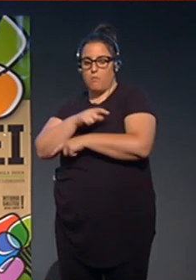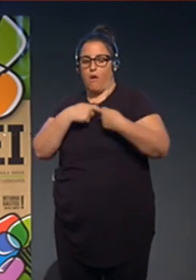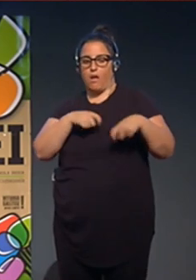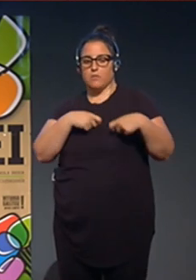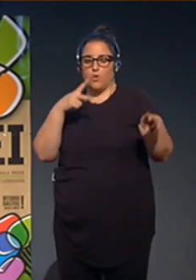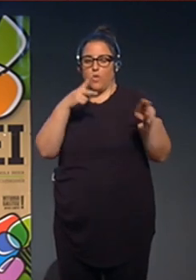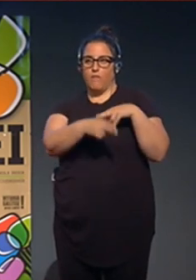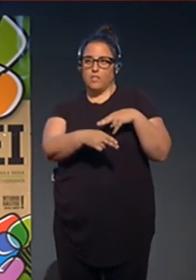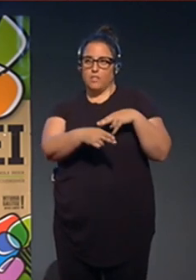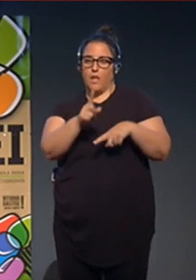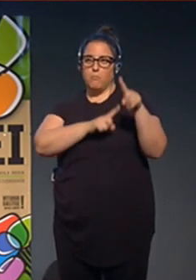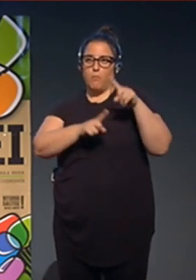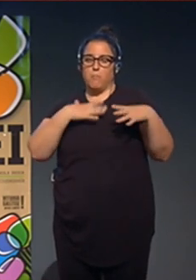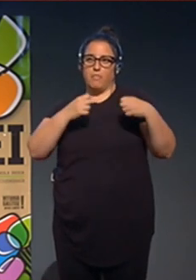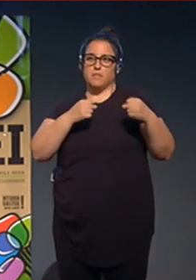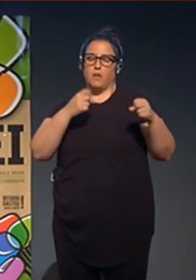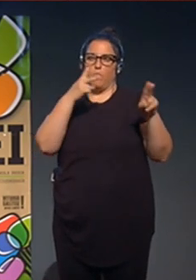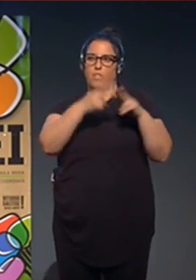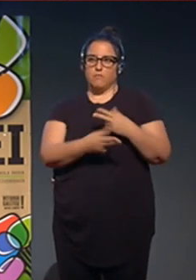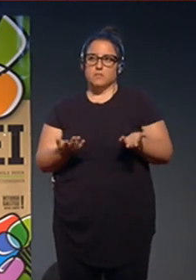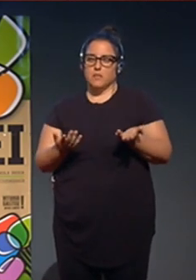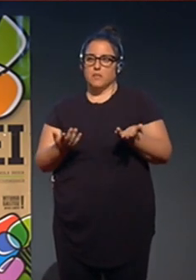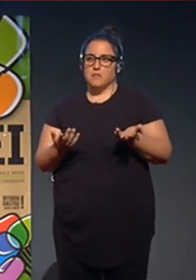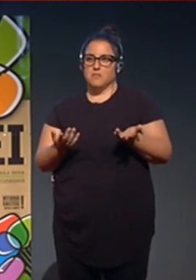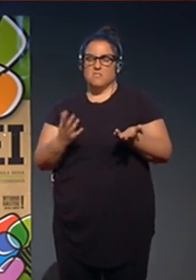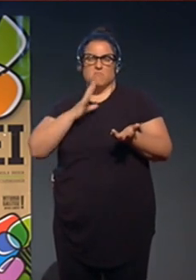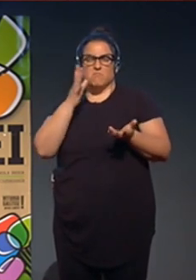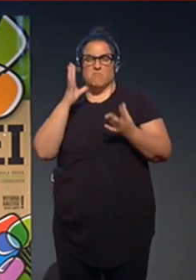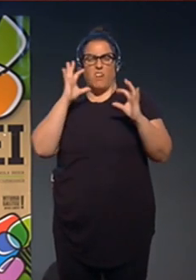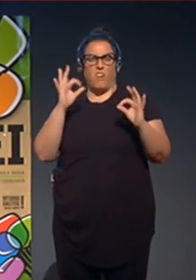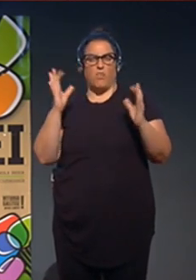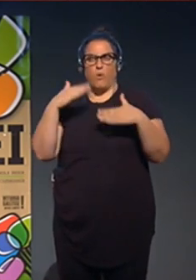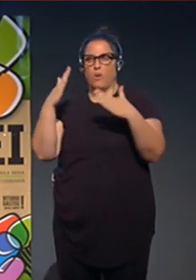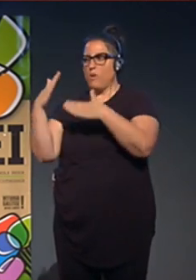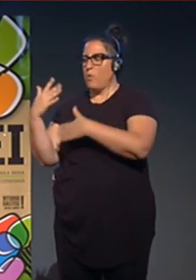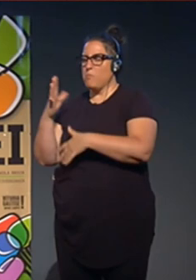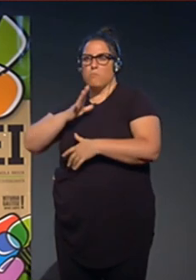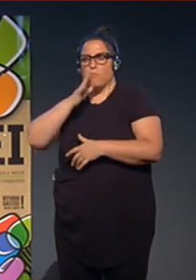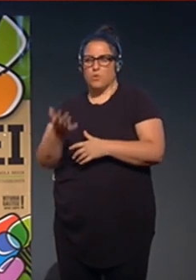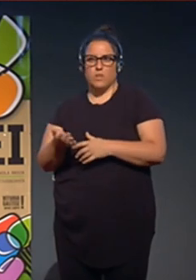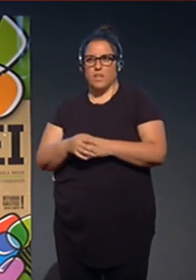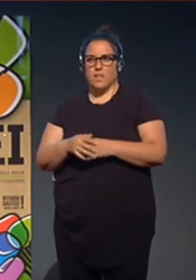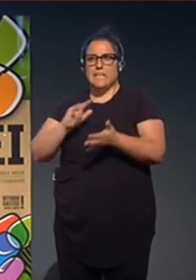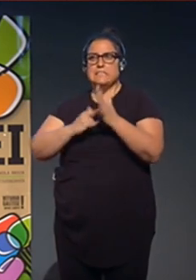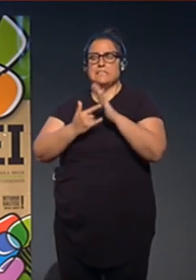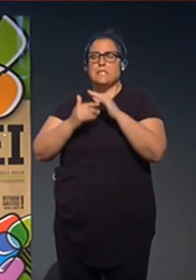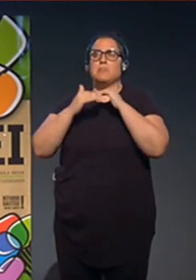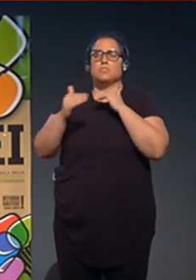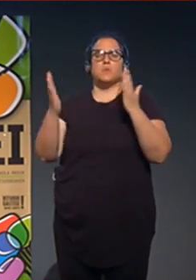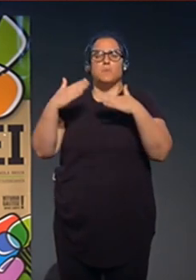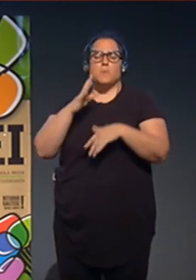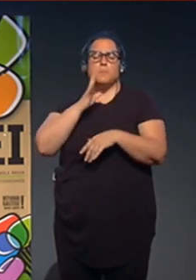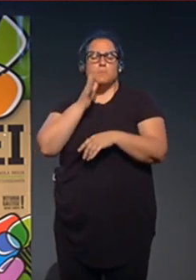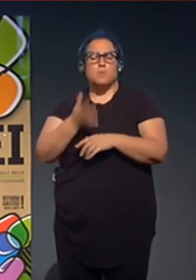salud qué hay detrás por qué esta serie de sinrazones que hacen que este sistema no es sostenible no